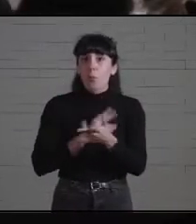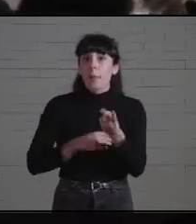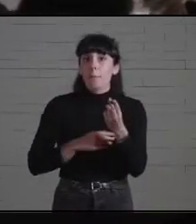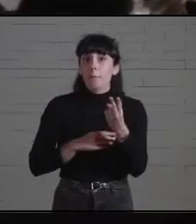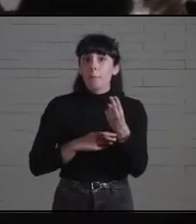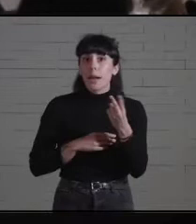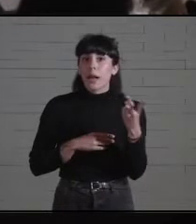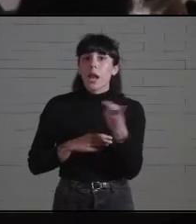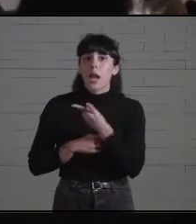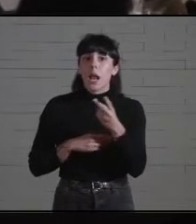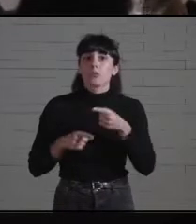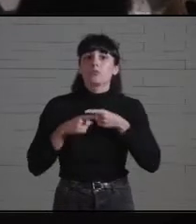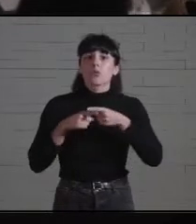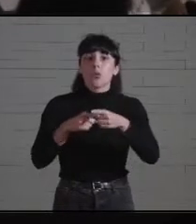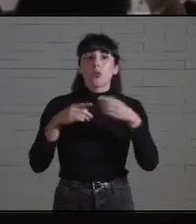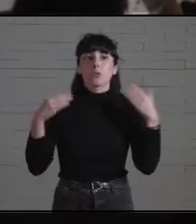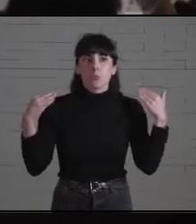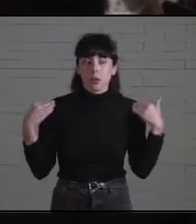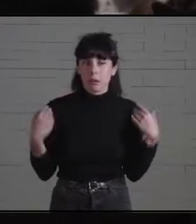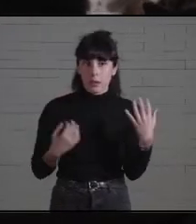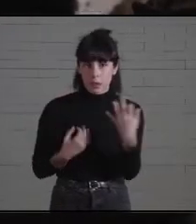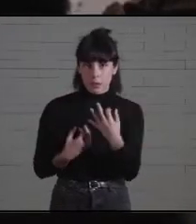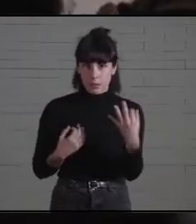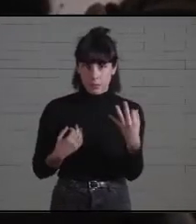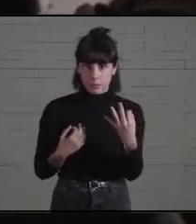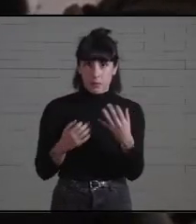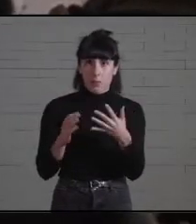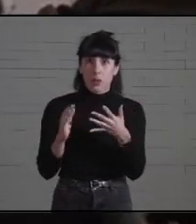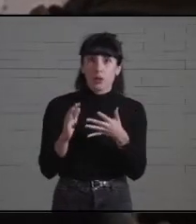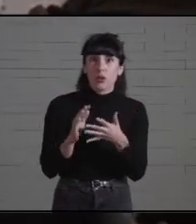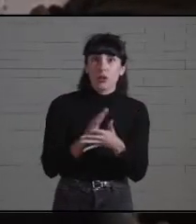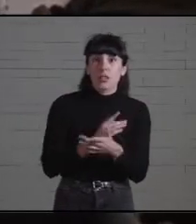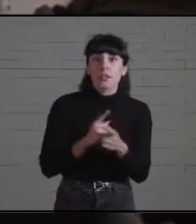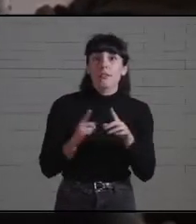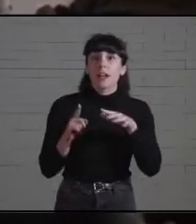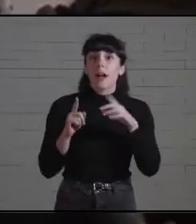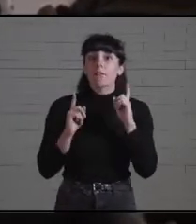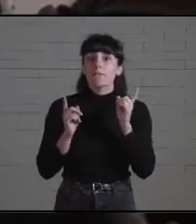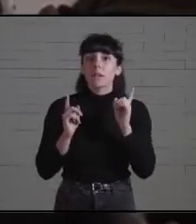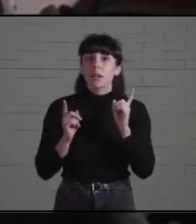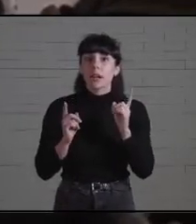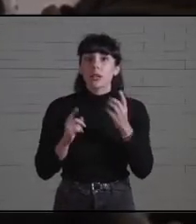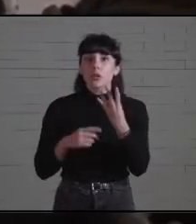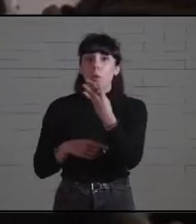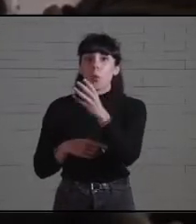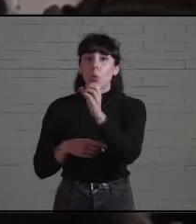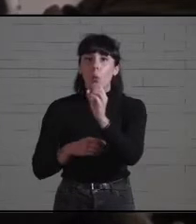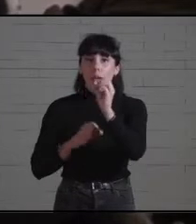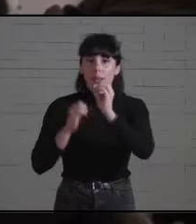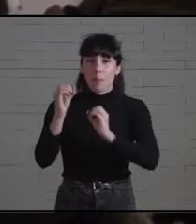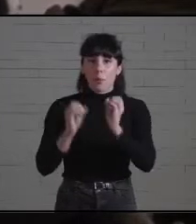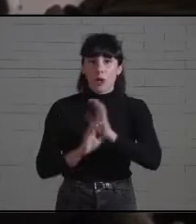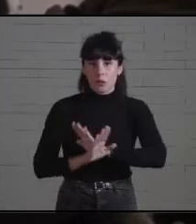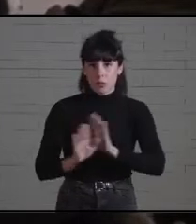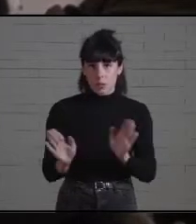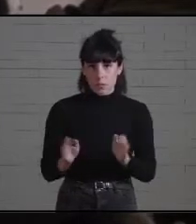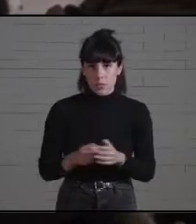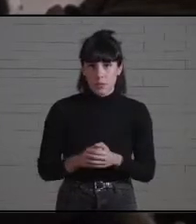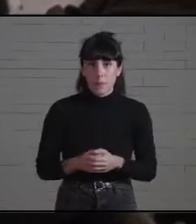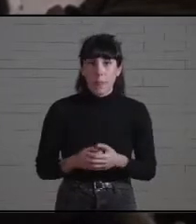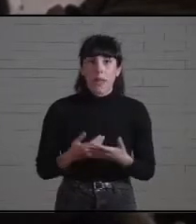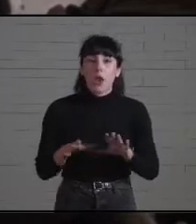esperar la corresponsabilidad. Pero esto solo es así en el caso del 40% de las parejas. Entonces,